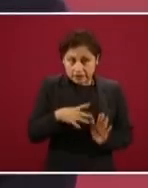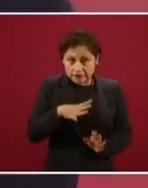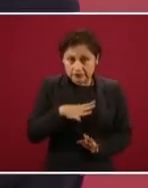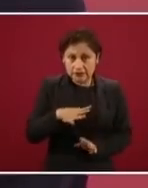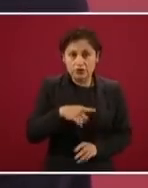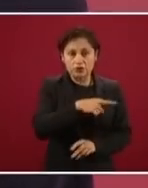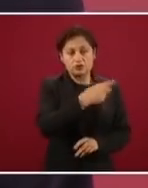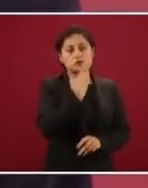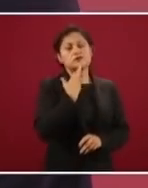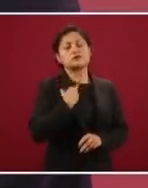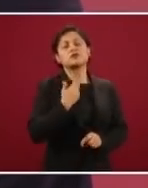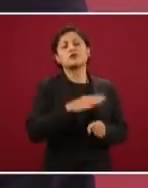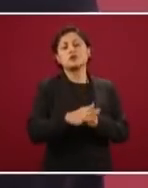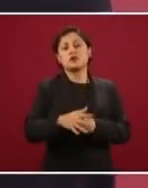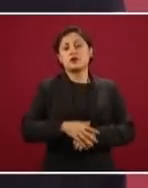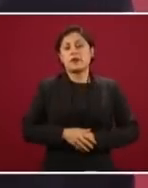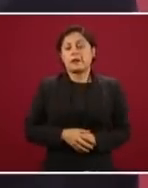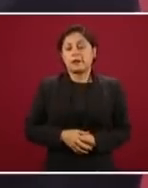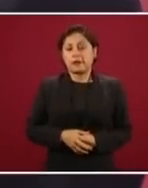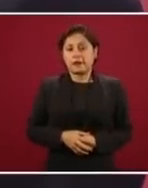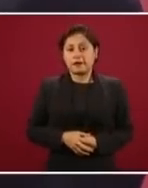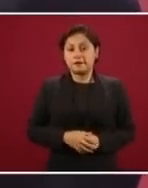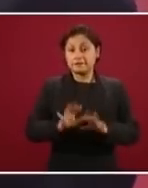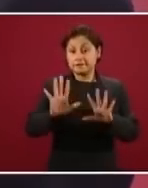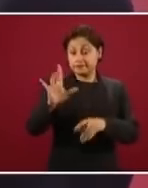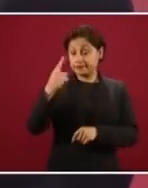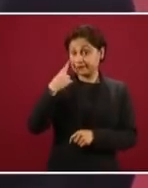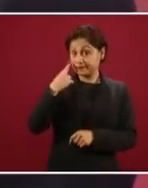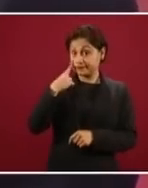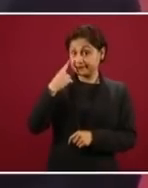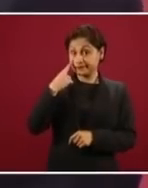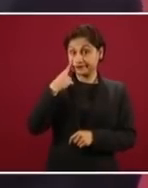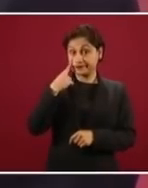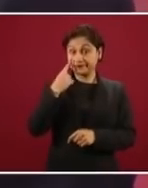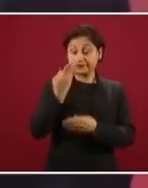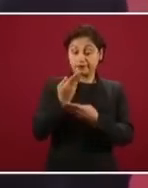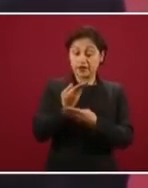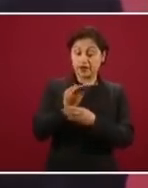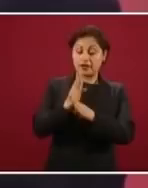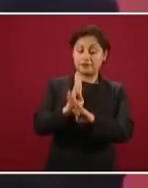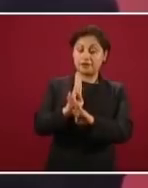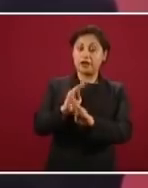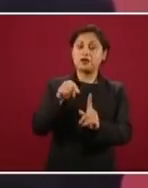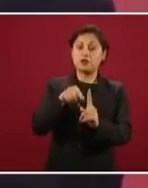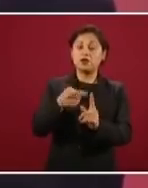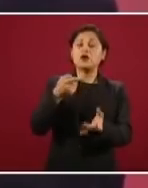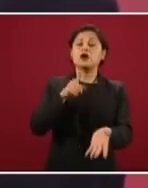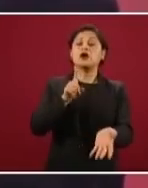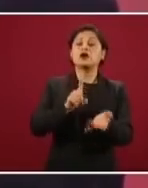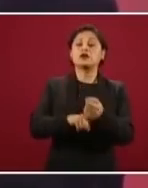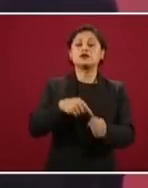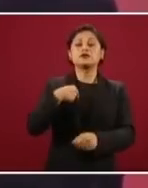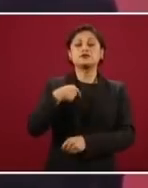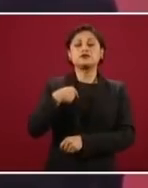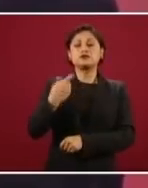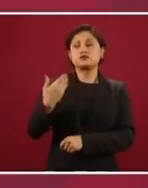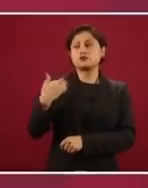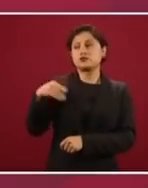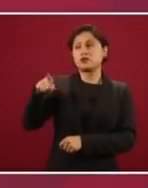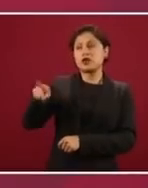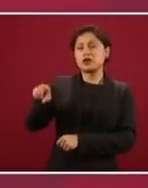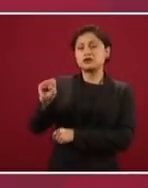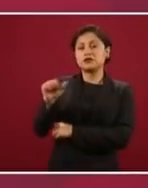este mira sobre las cuentas acabo de tener un acuerdo con santiago nieto